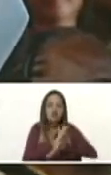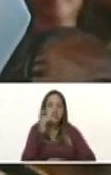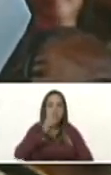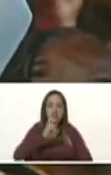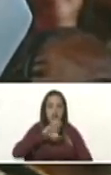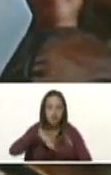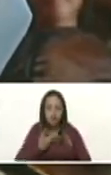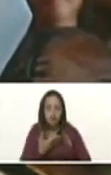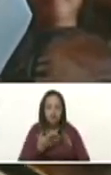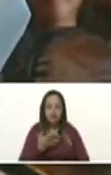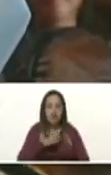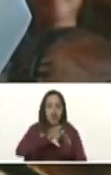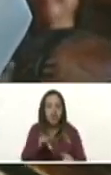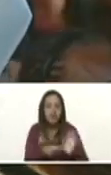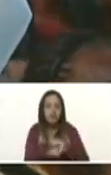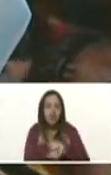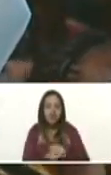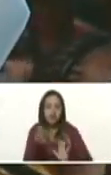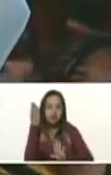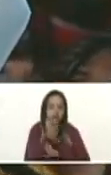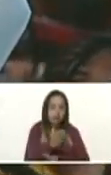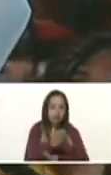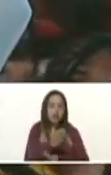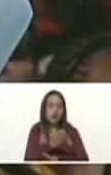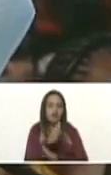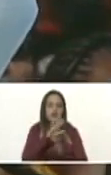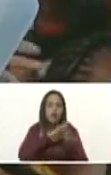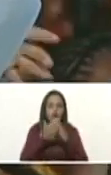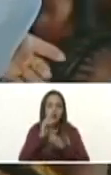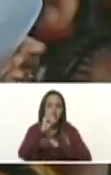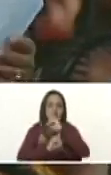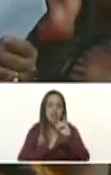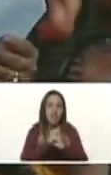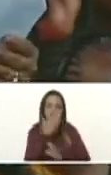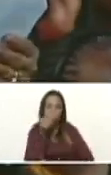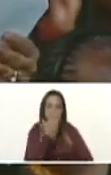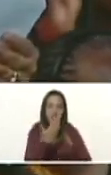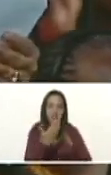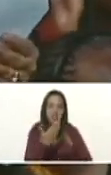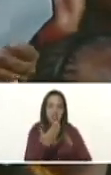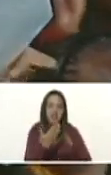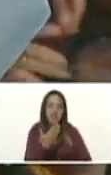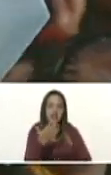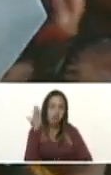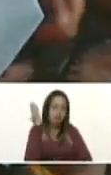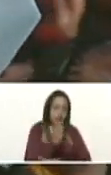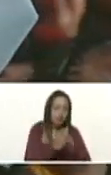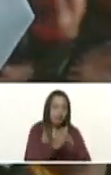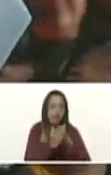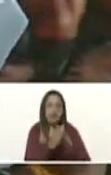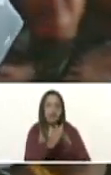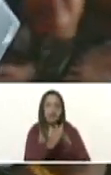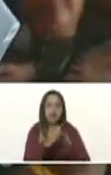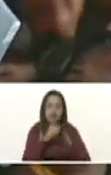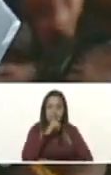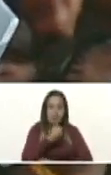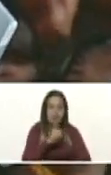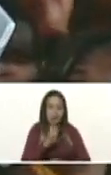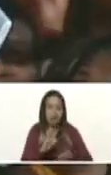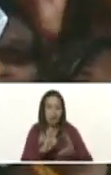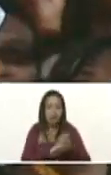adoptar una condena inmediata por la comunidad internacional frente a la conducta criminal de este títere del imperio.